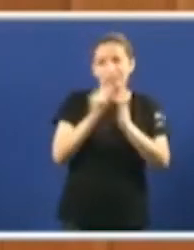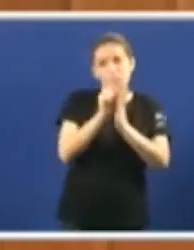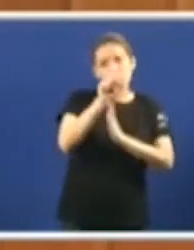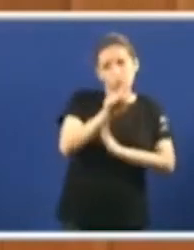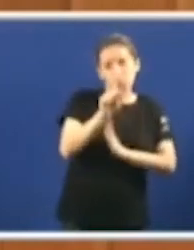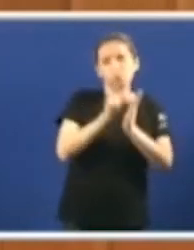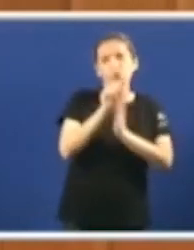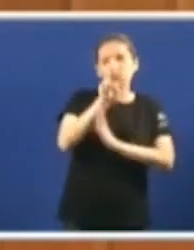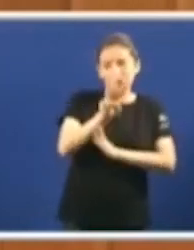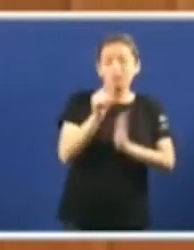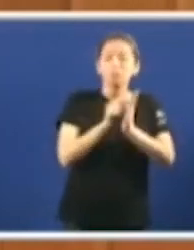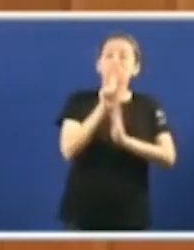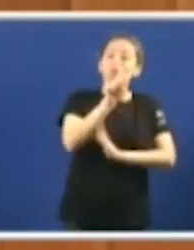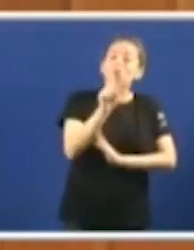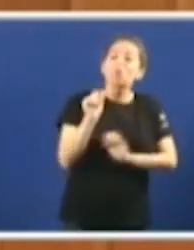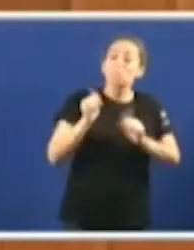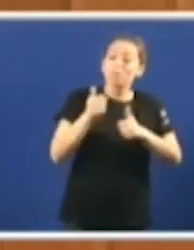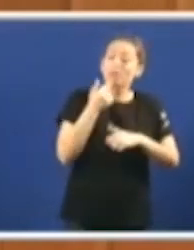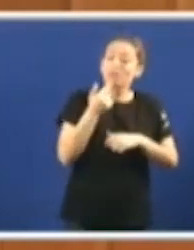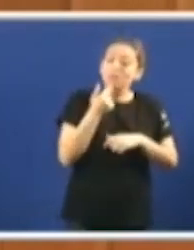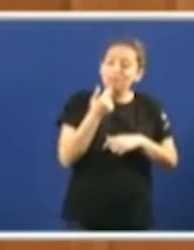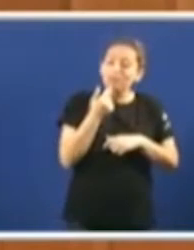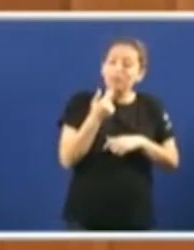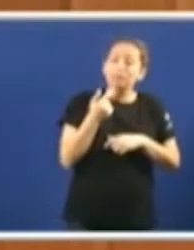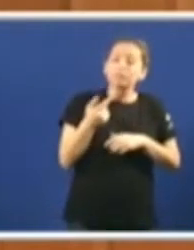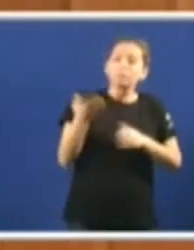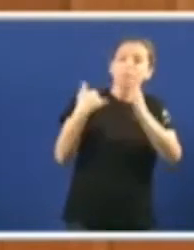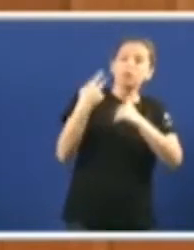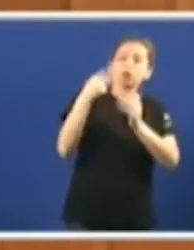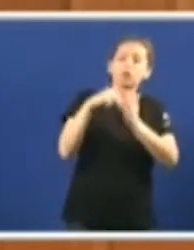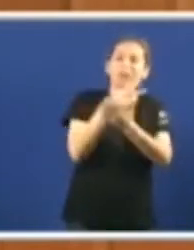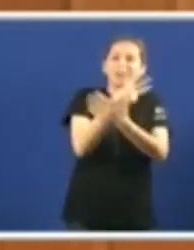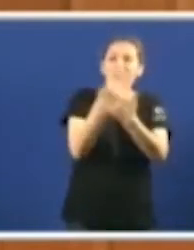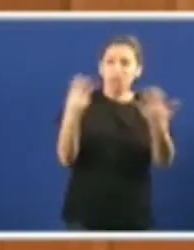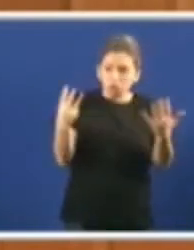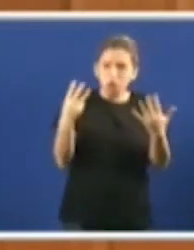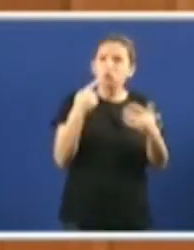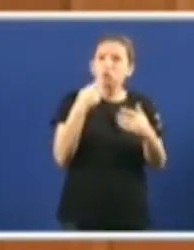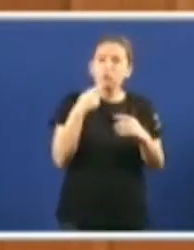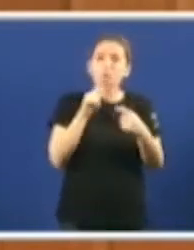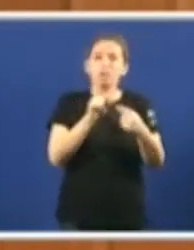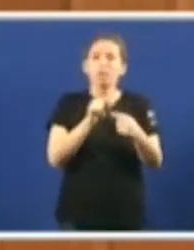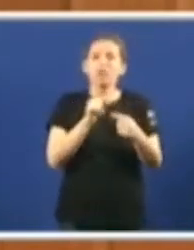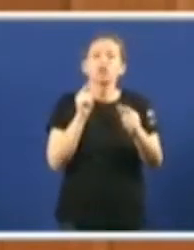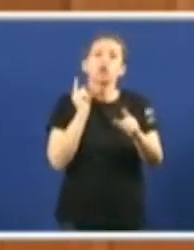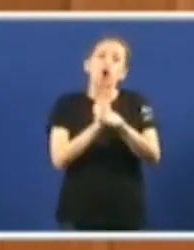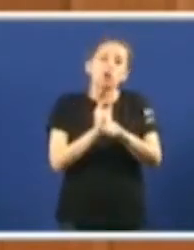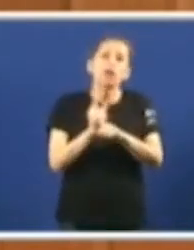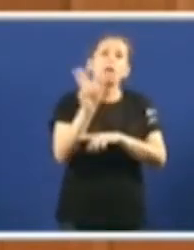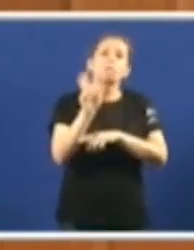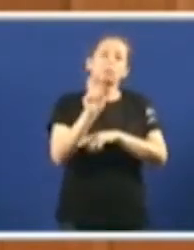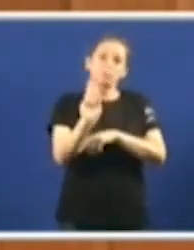No primeiro punto comezan dicindo seguir incidindo en 2018 nas medidas contra a vespa velutina e pasan a enumerar unha serie